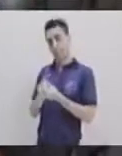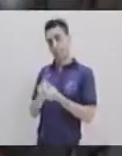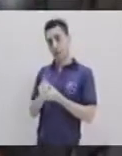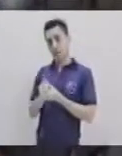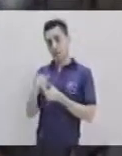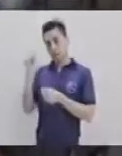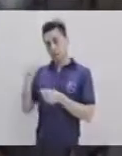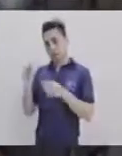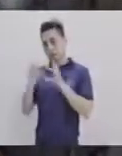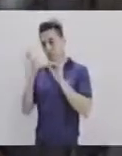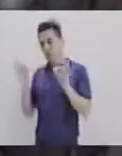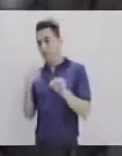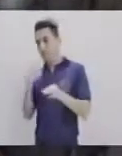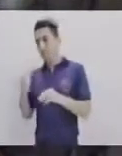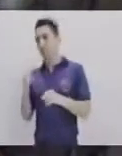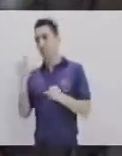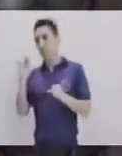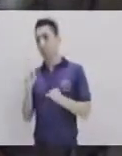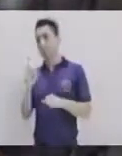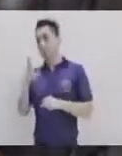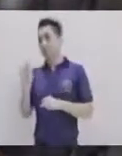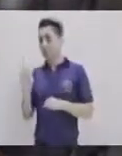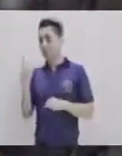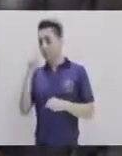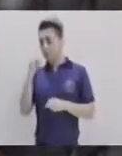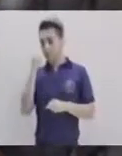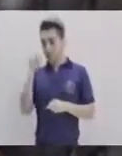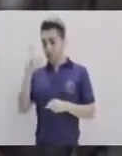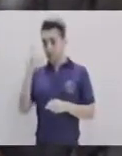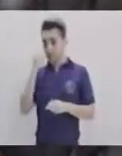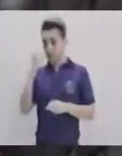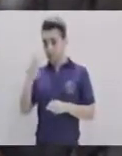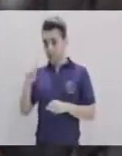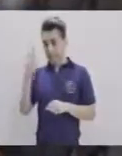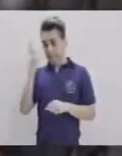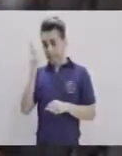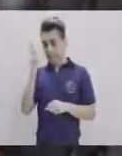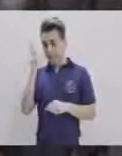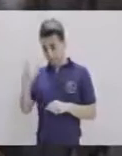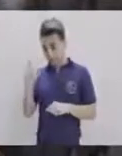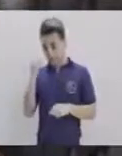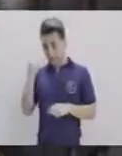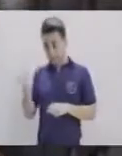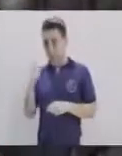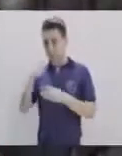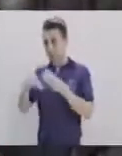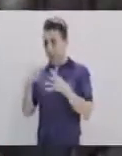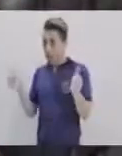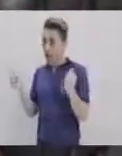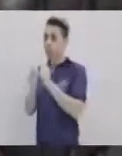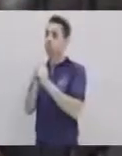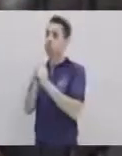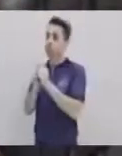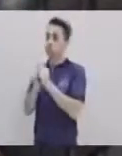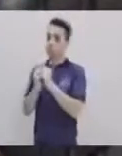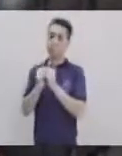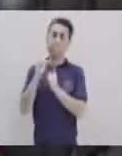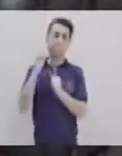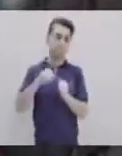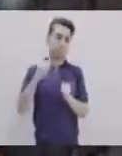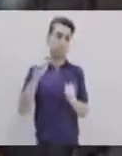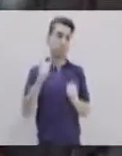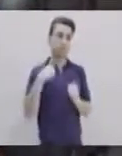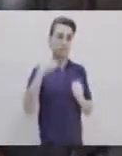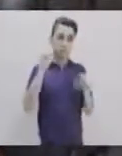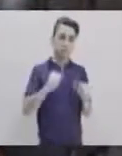en este caso pues se podría decir que sería una resiliencia familiar, ¿verdad? Así es, y es cuando nosotros podemos